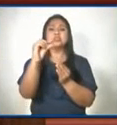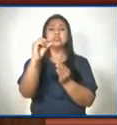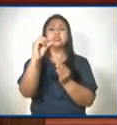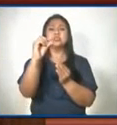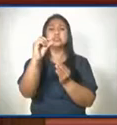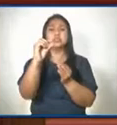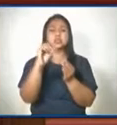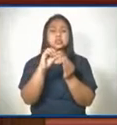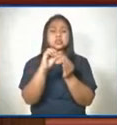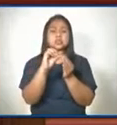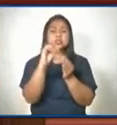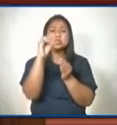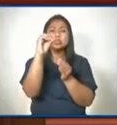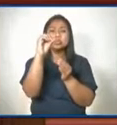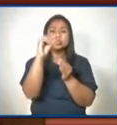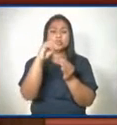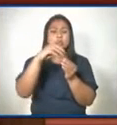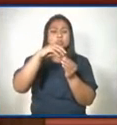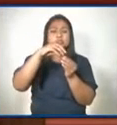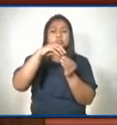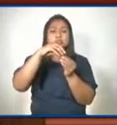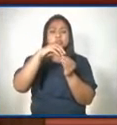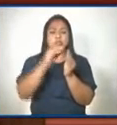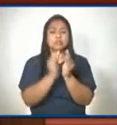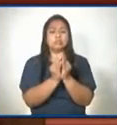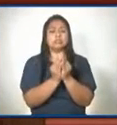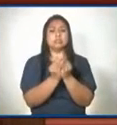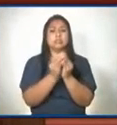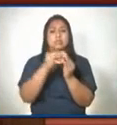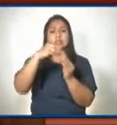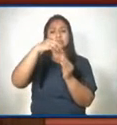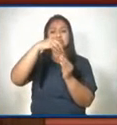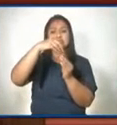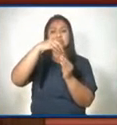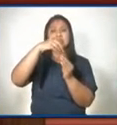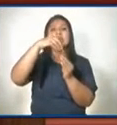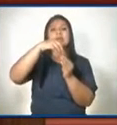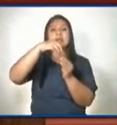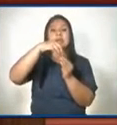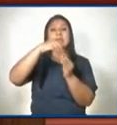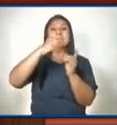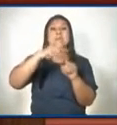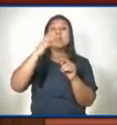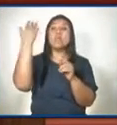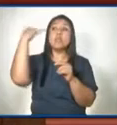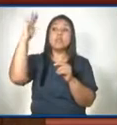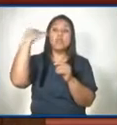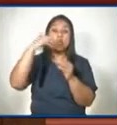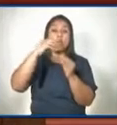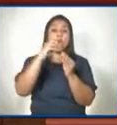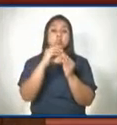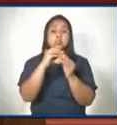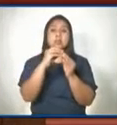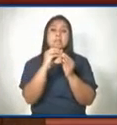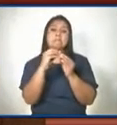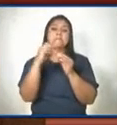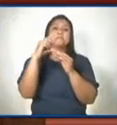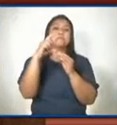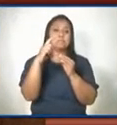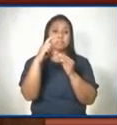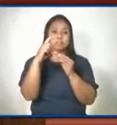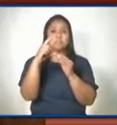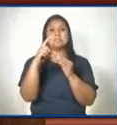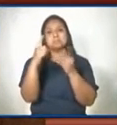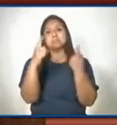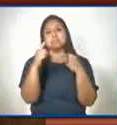solo tiene el pedacito, el botoncito que tapa, pero cuando se exporta se deja un pedazo del